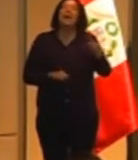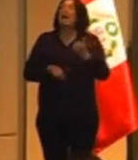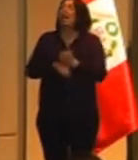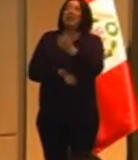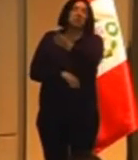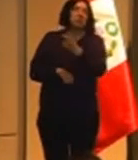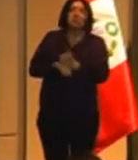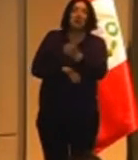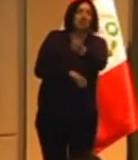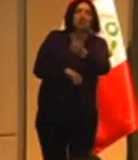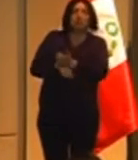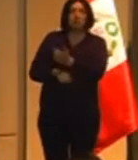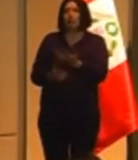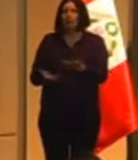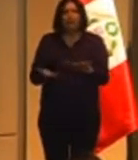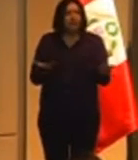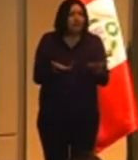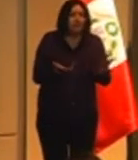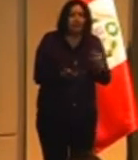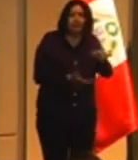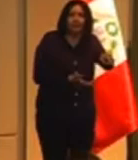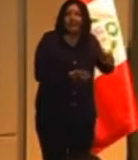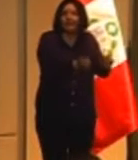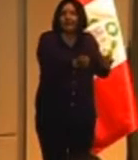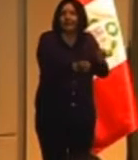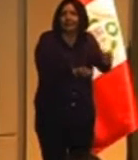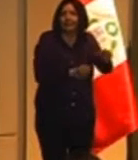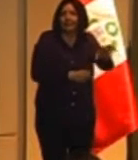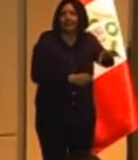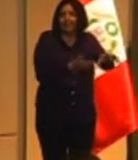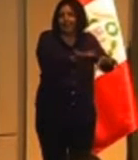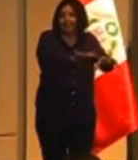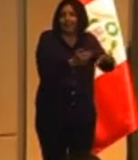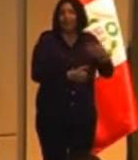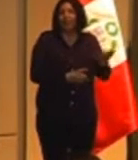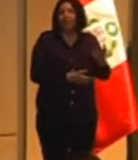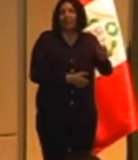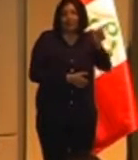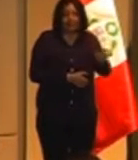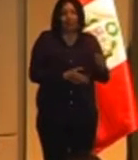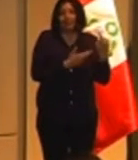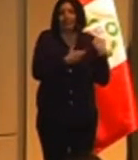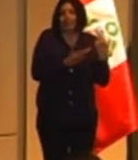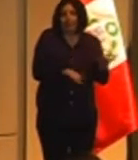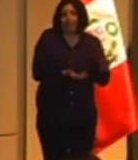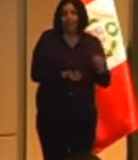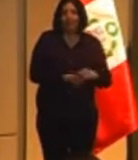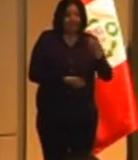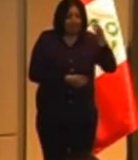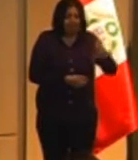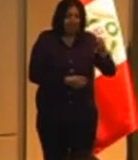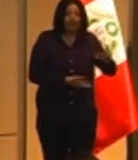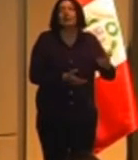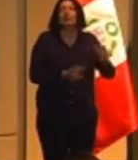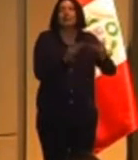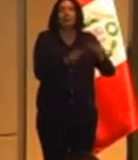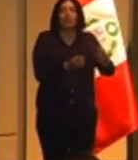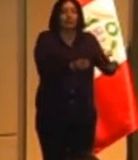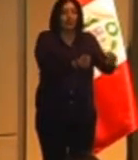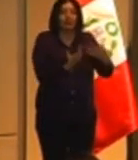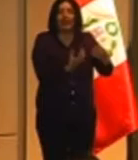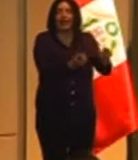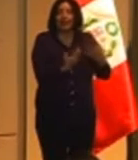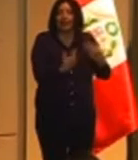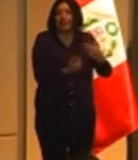B tiene la culpa. ¿Y dónde está el conductor del local? ¿Dónde está el verdadero responsable? La verdadera persona que nos tiene que dar